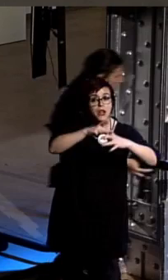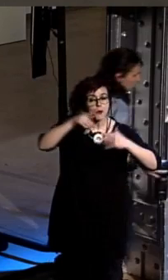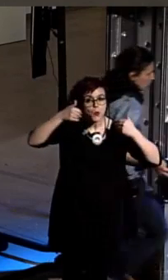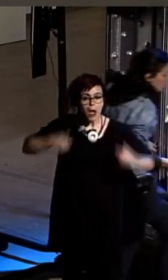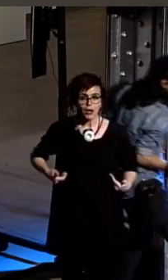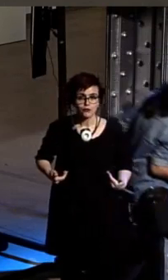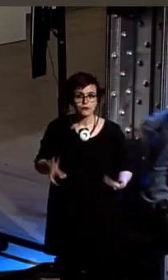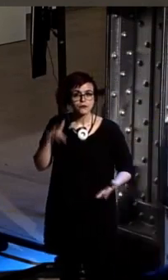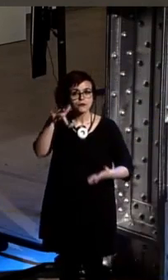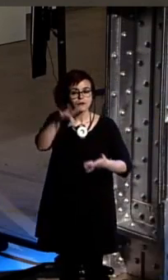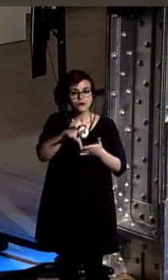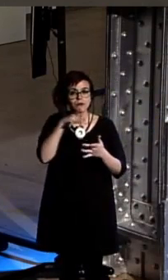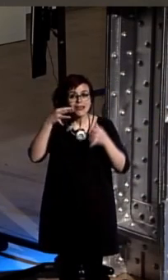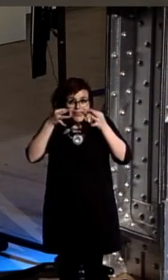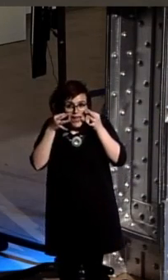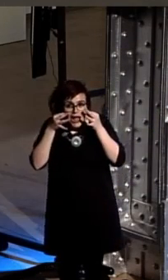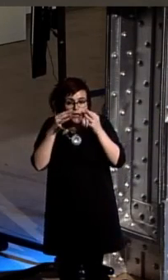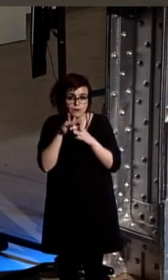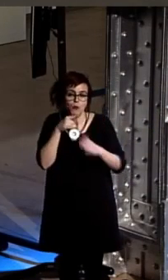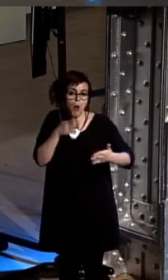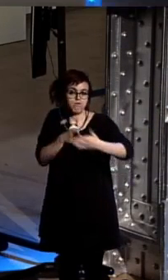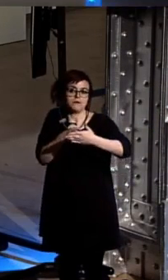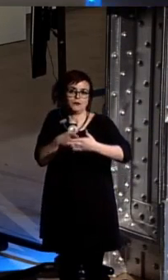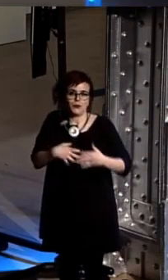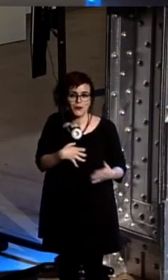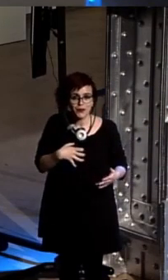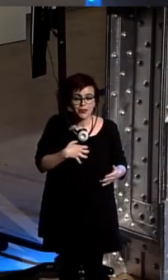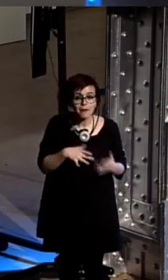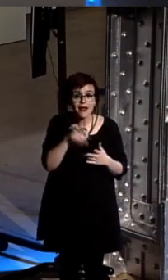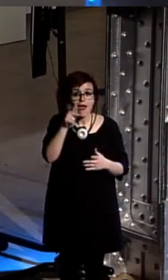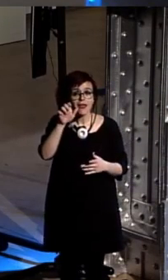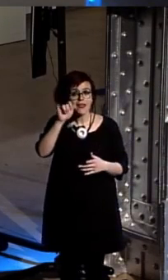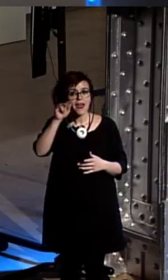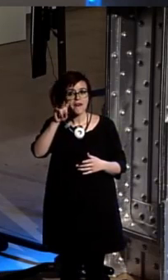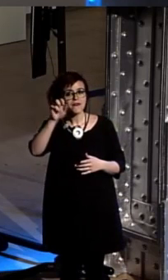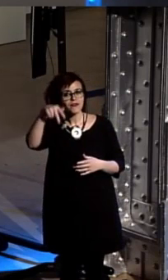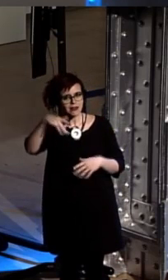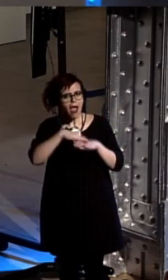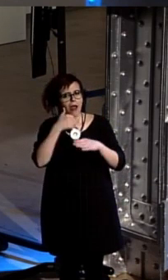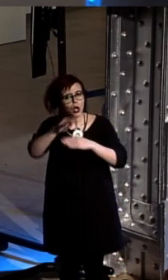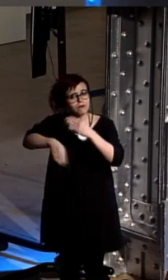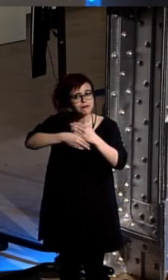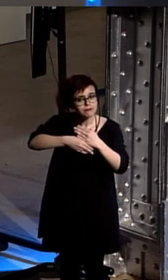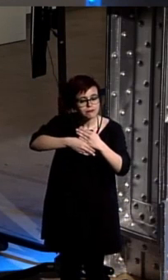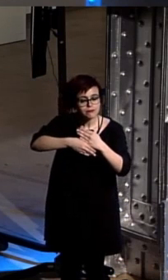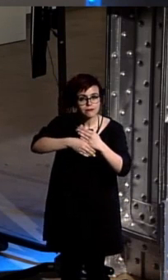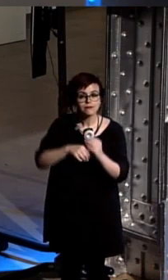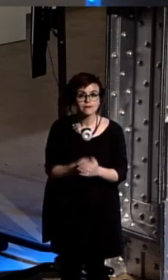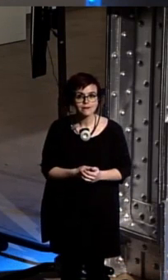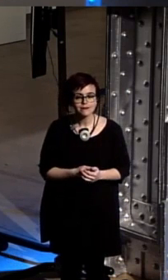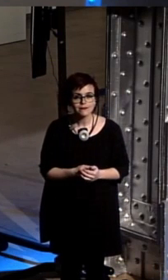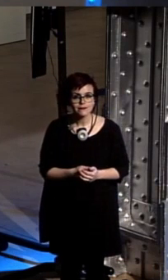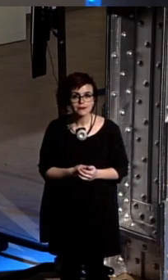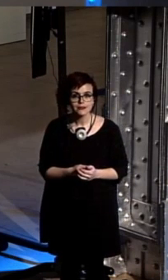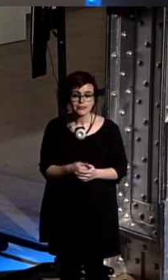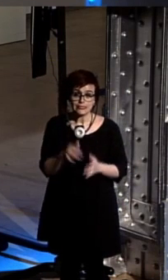creo que por lo menos no en nuestro tiempo de vida. En un futuro no hay nada que lo impida. Kevin, no sé si tenía algo que añadir.